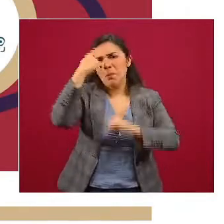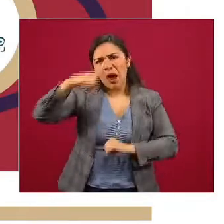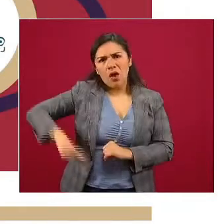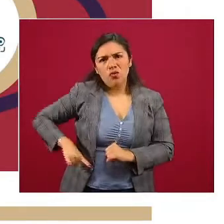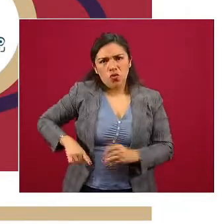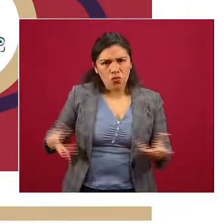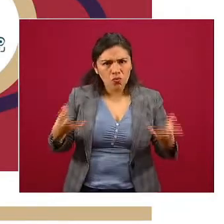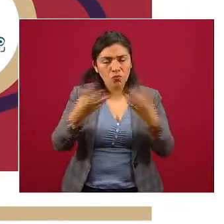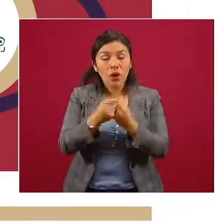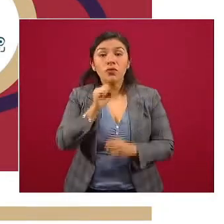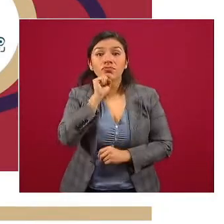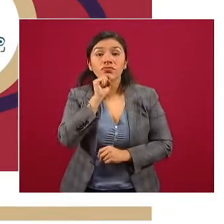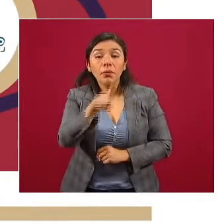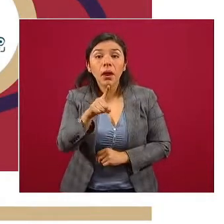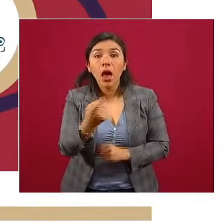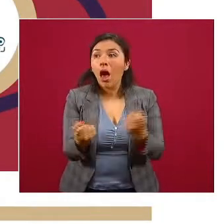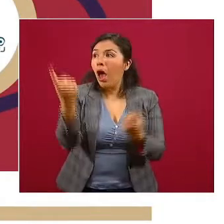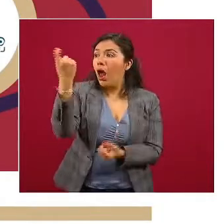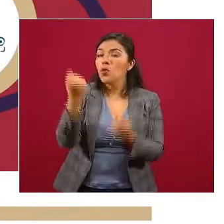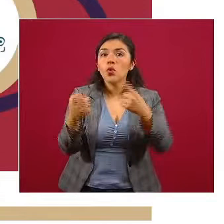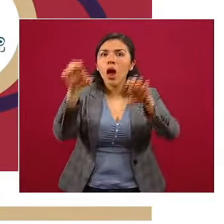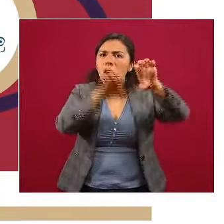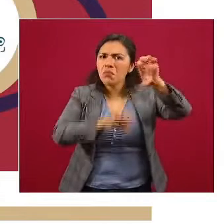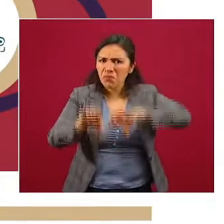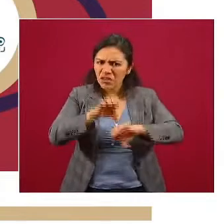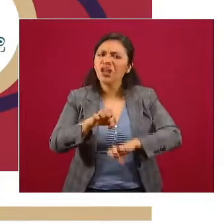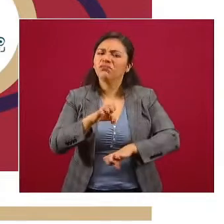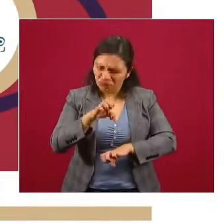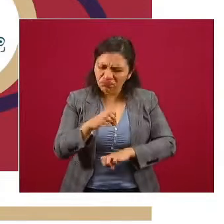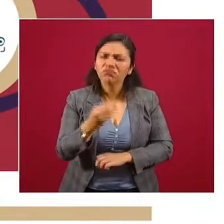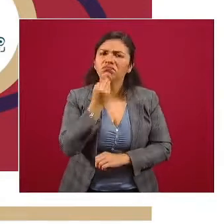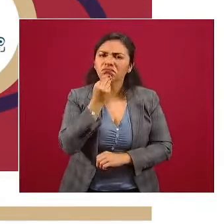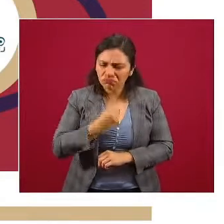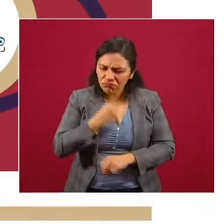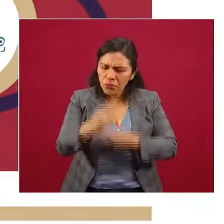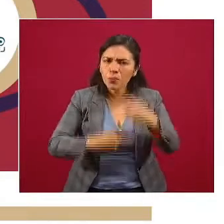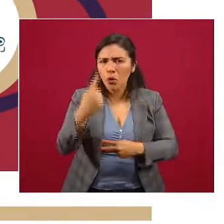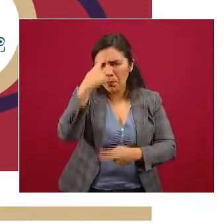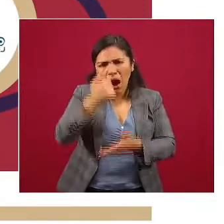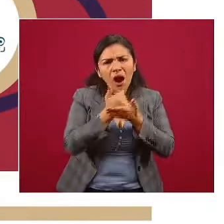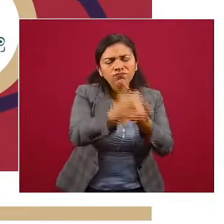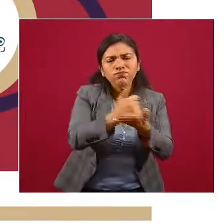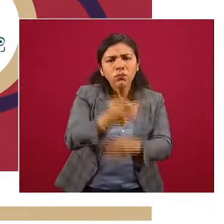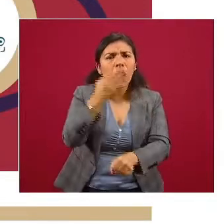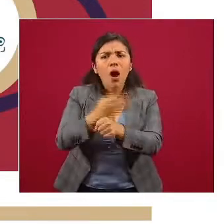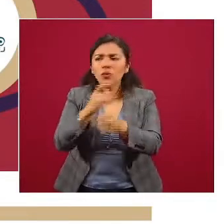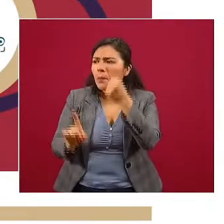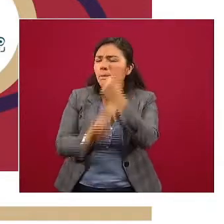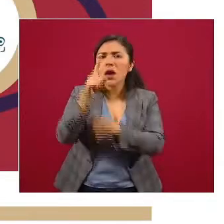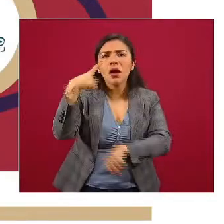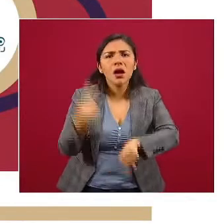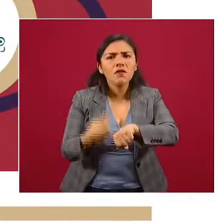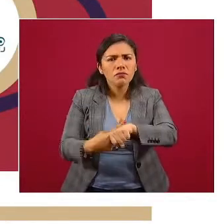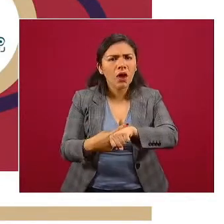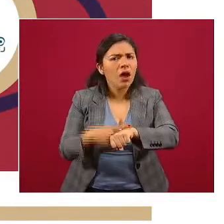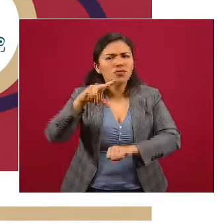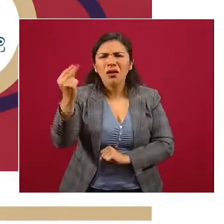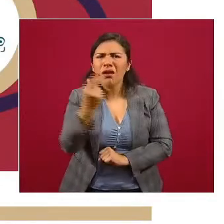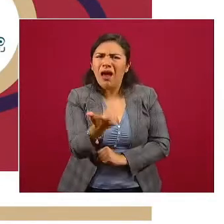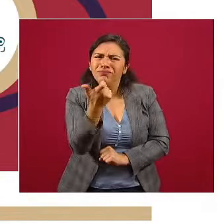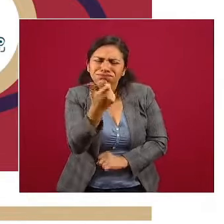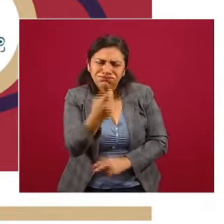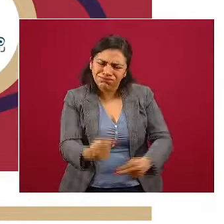sobresaliente empresas que estuvieron dispuestas a colaborar ante esta epidemia sin fines de lucro, como Didetec,